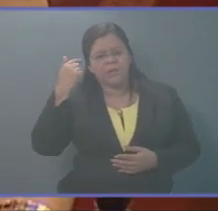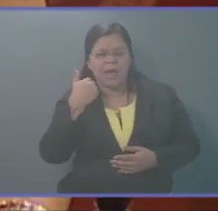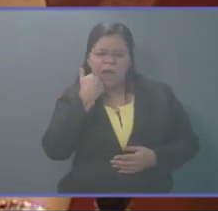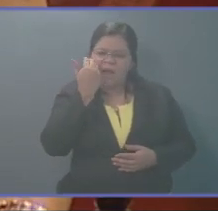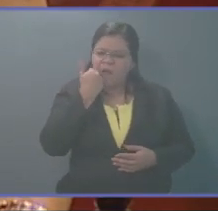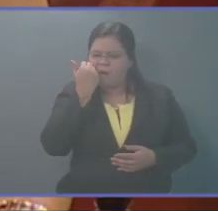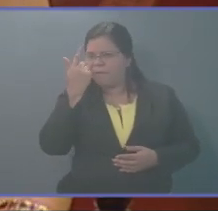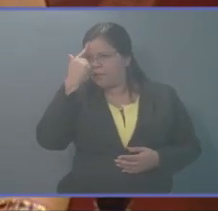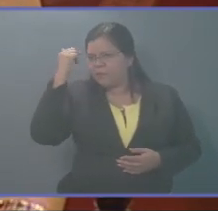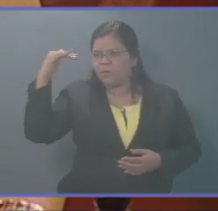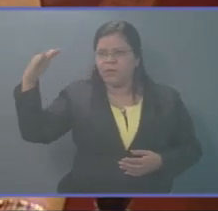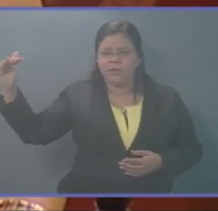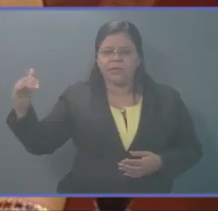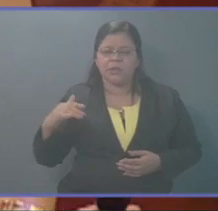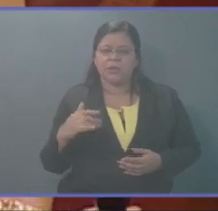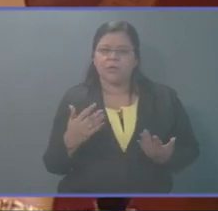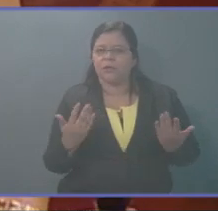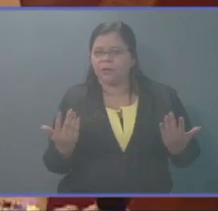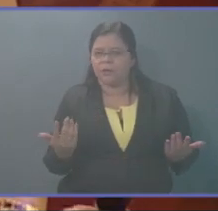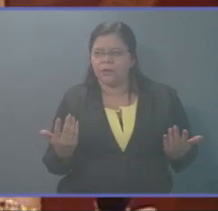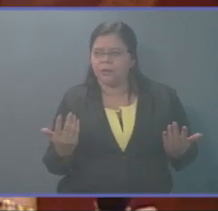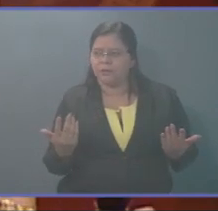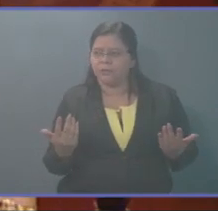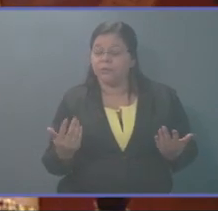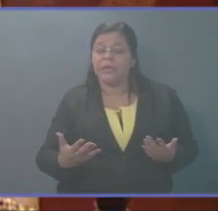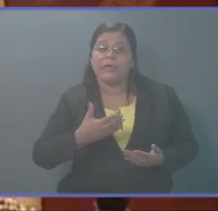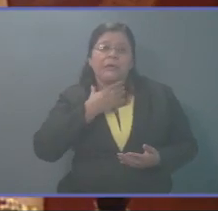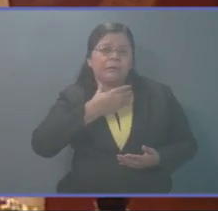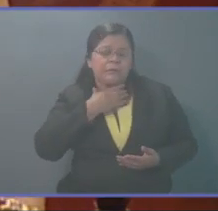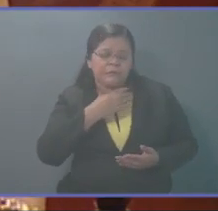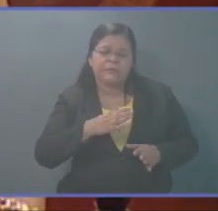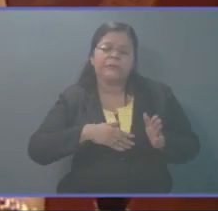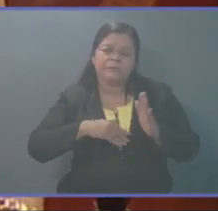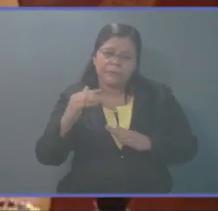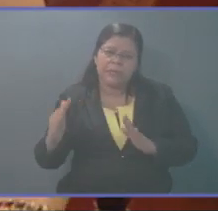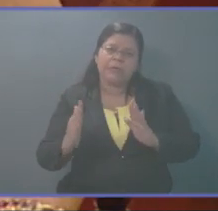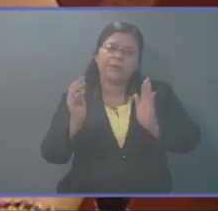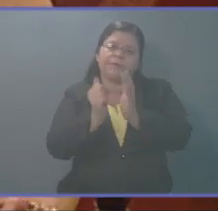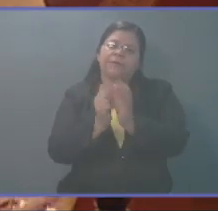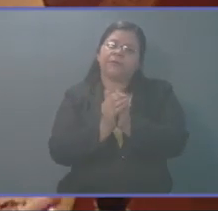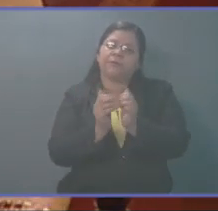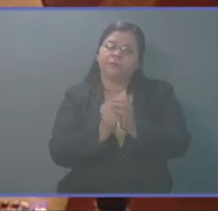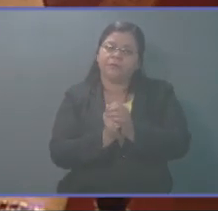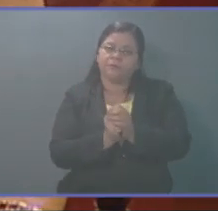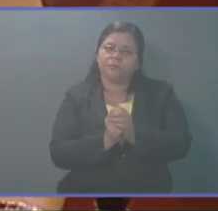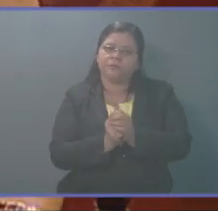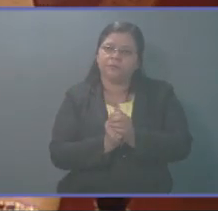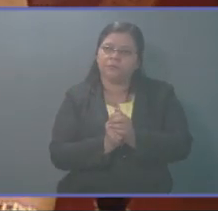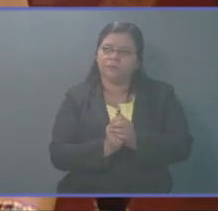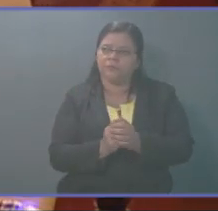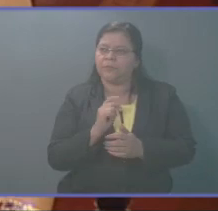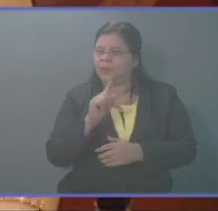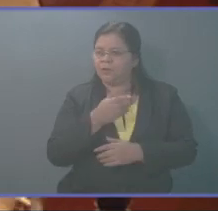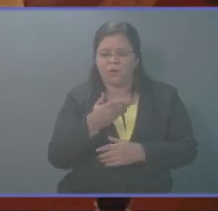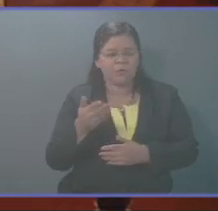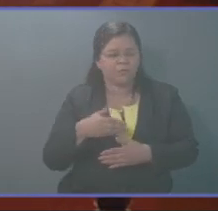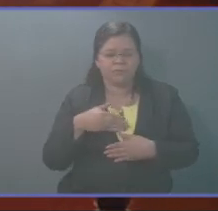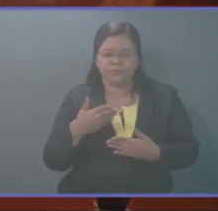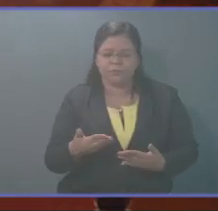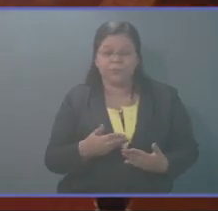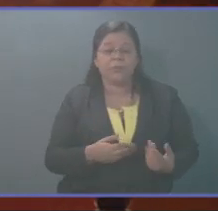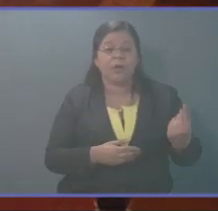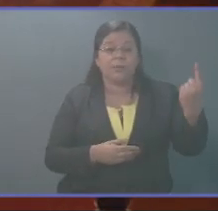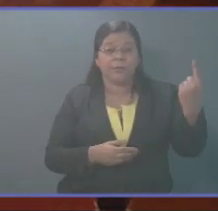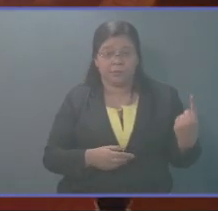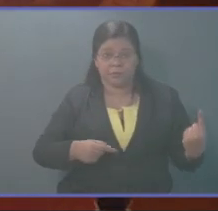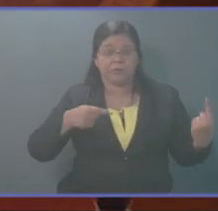jóvenes políticos tenemos más dificultades y obstáculos qué cosas buenas que ofrecer,